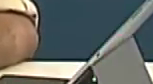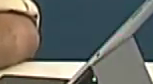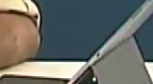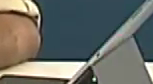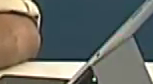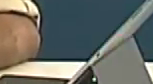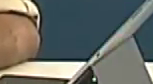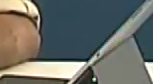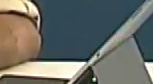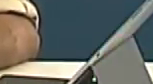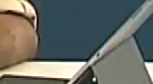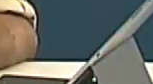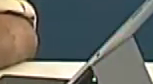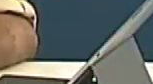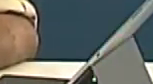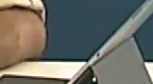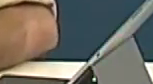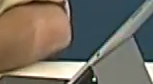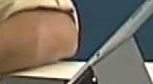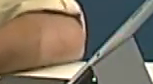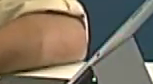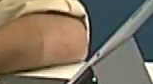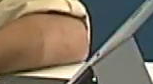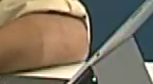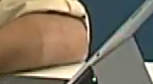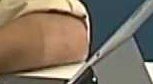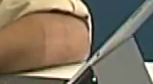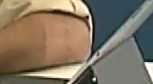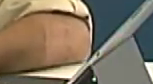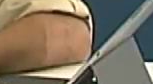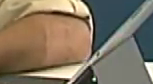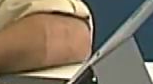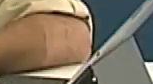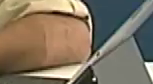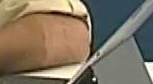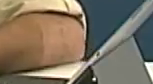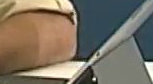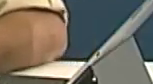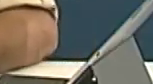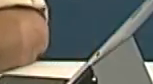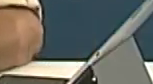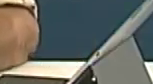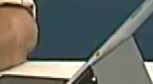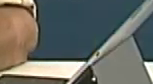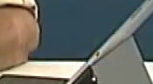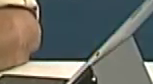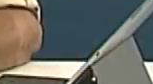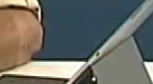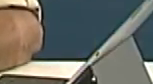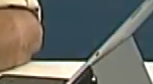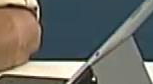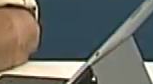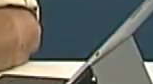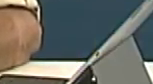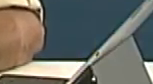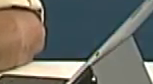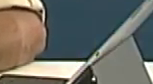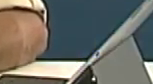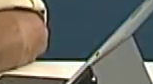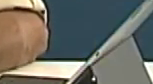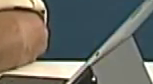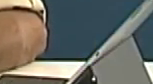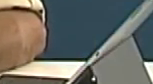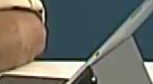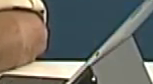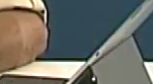como los ocultaron en efecto. Iban a detener el transporte público como lo hicieron en efecto. Y por eso decíamos,